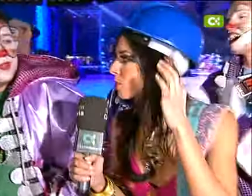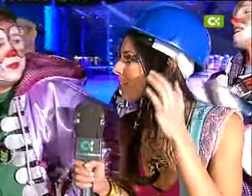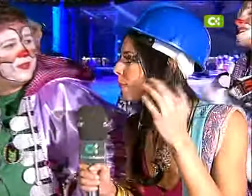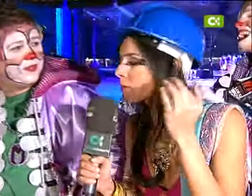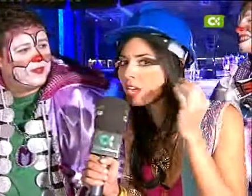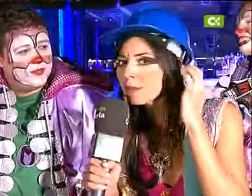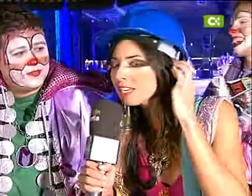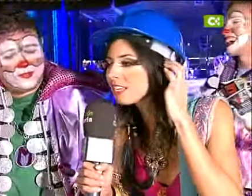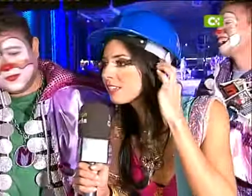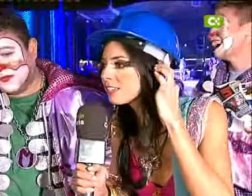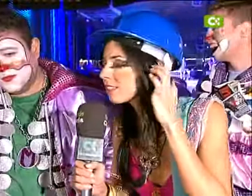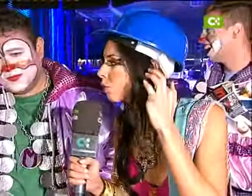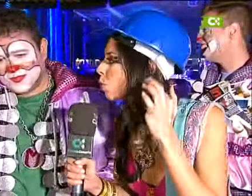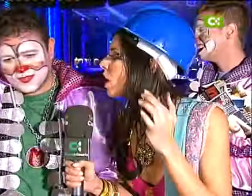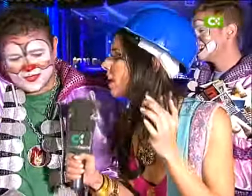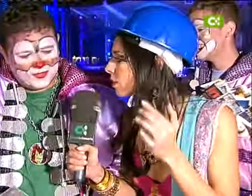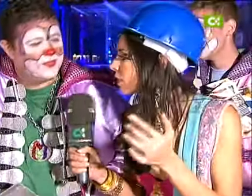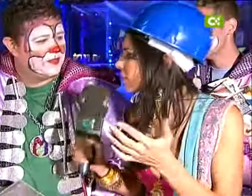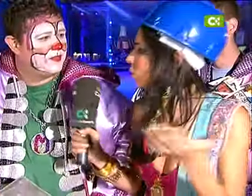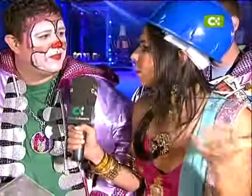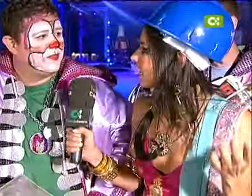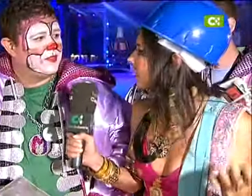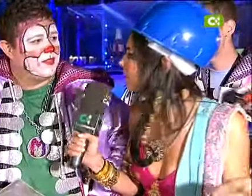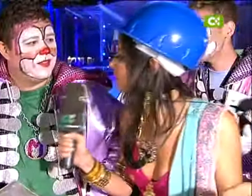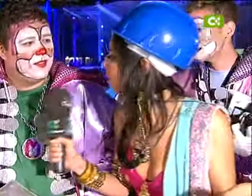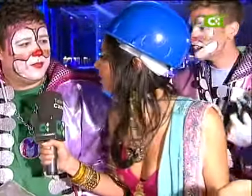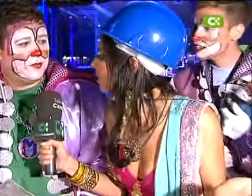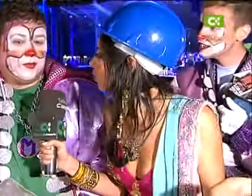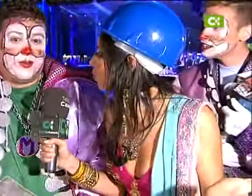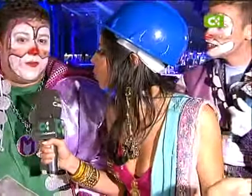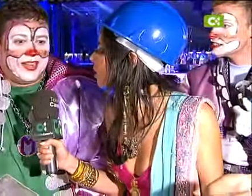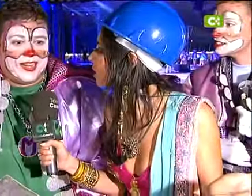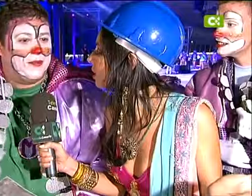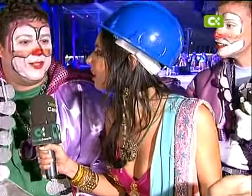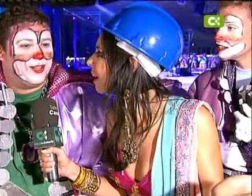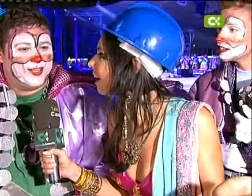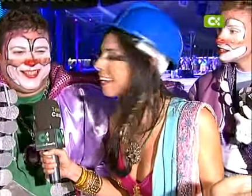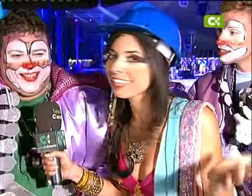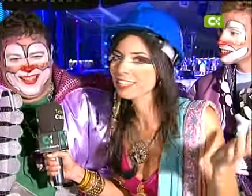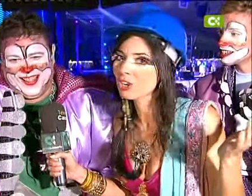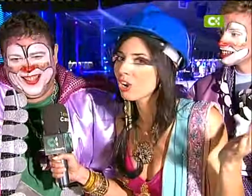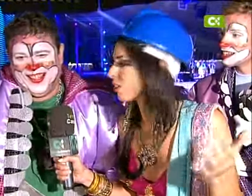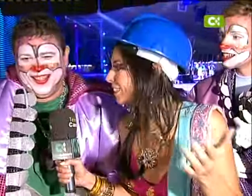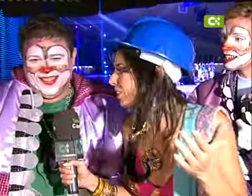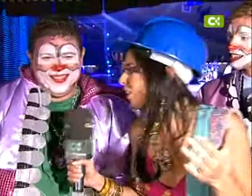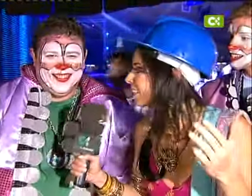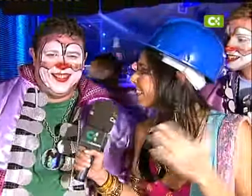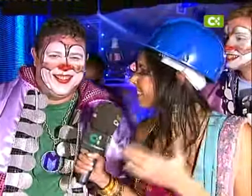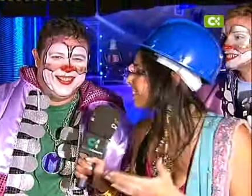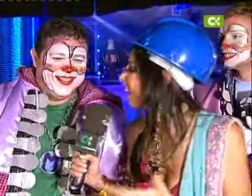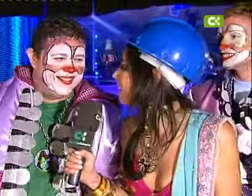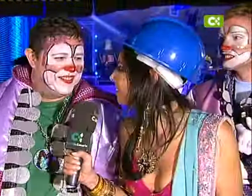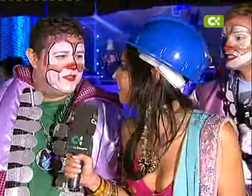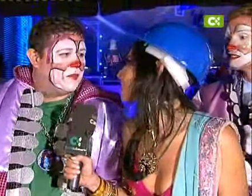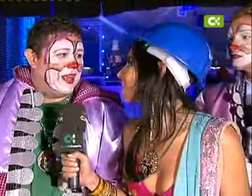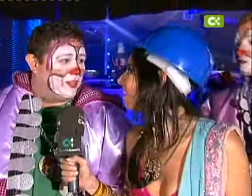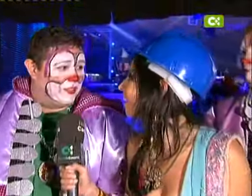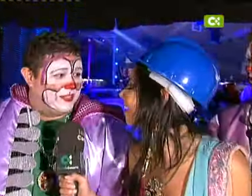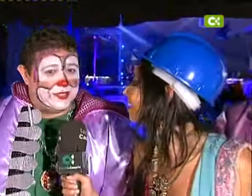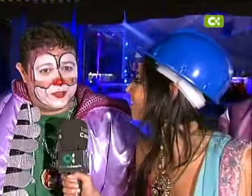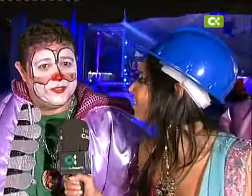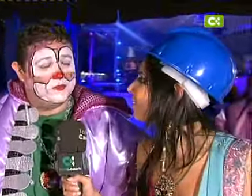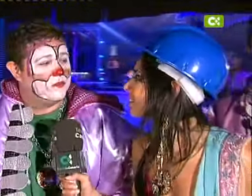Gunnar, ahí está. ¿Cómo se llama? Gunnar. Oye, ese nombre tan extraño. Un nombre, el que me tocó. ¿Qué tal?